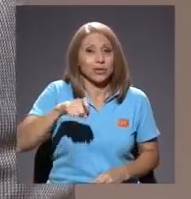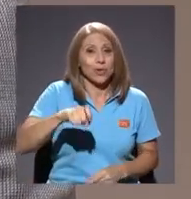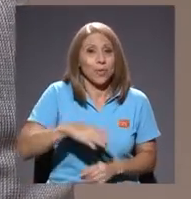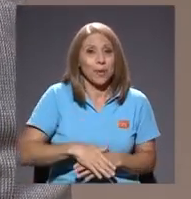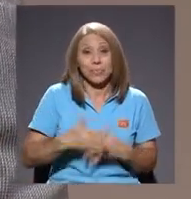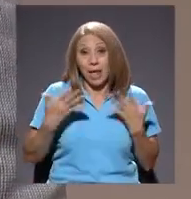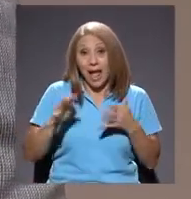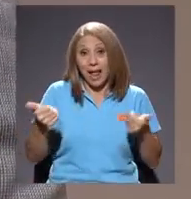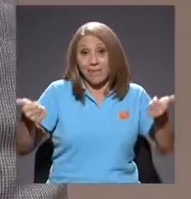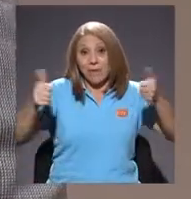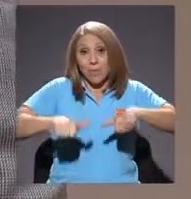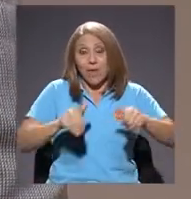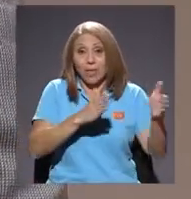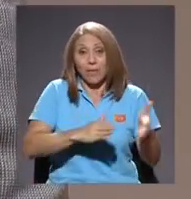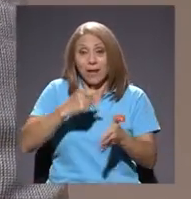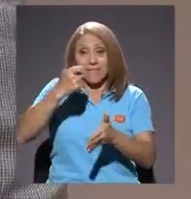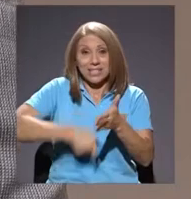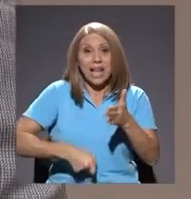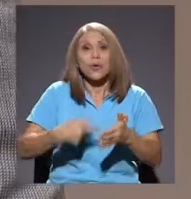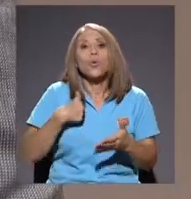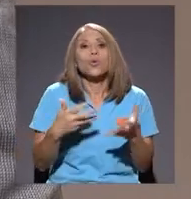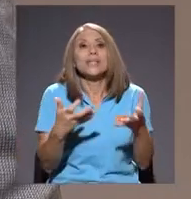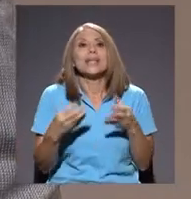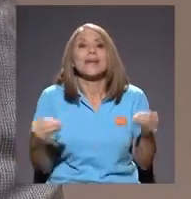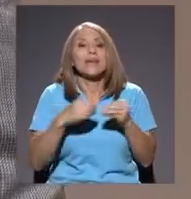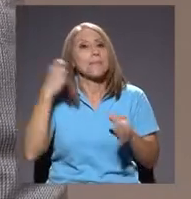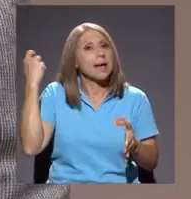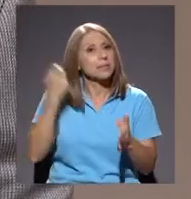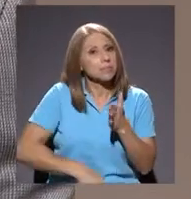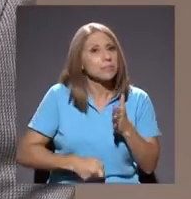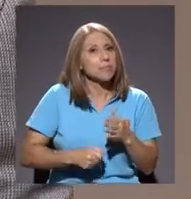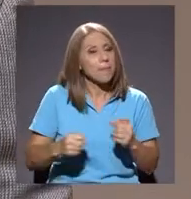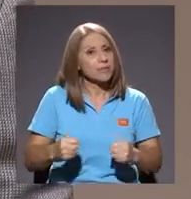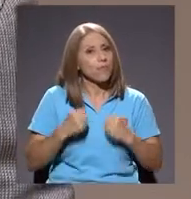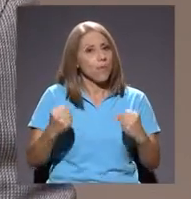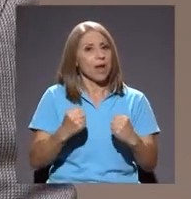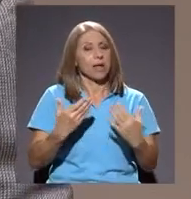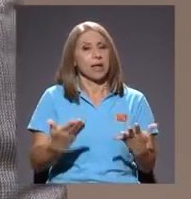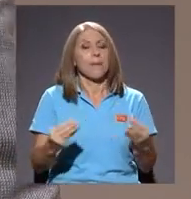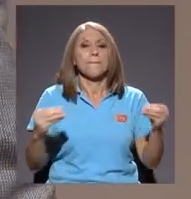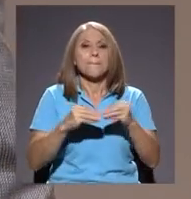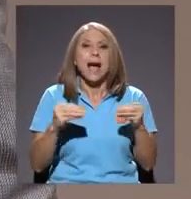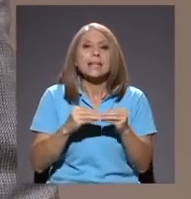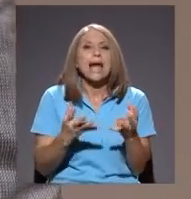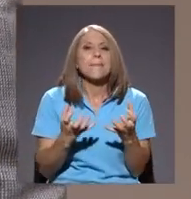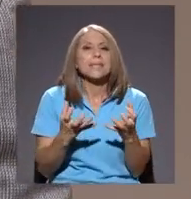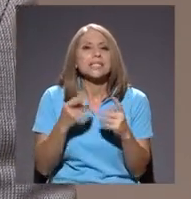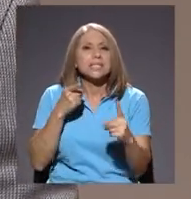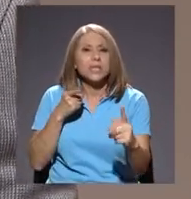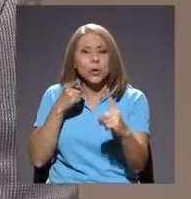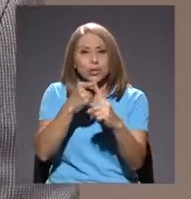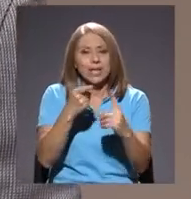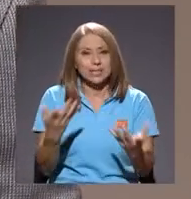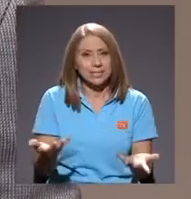el plan fiscal uno quisiera haber medida muchísimo más agresivas y muchísimo más ambiciosas